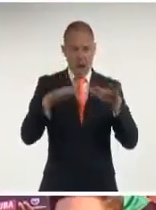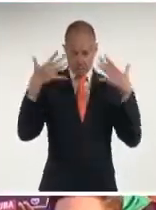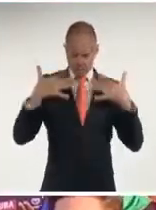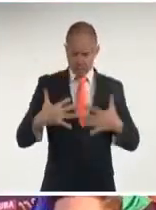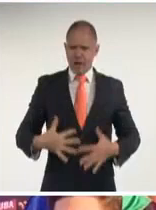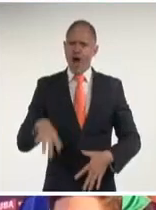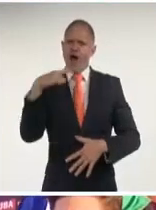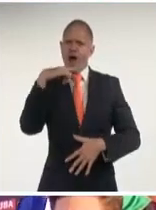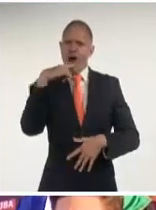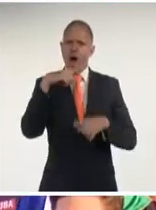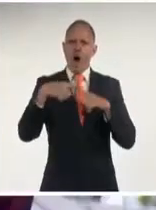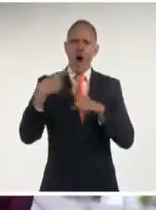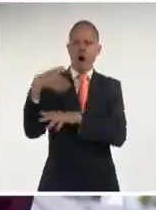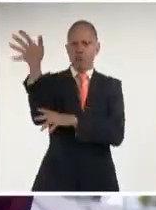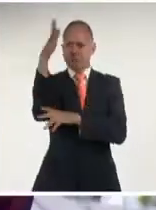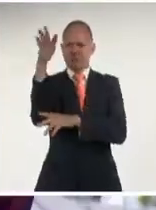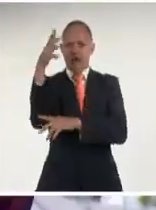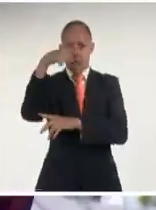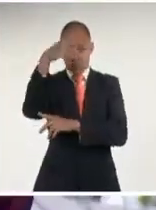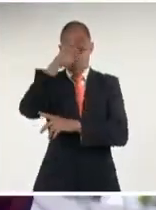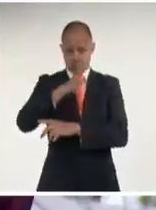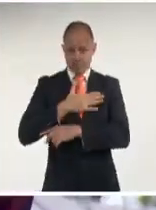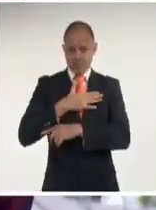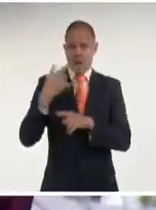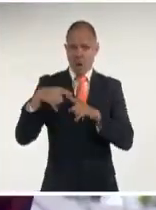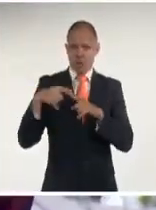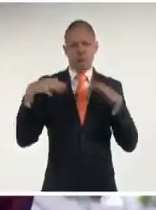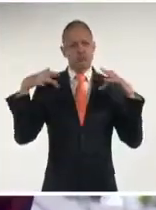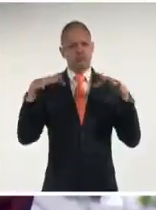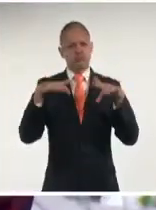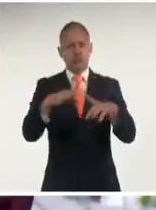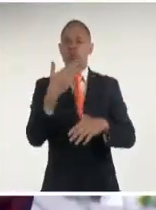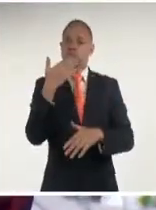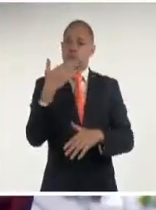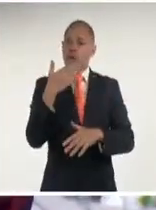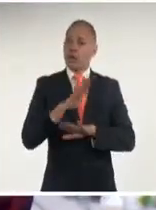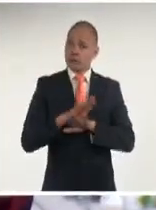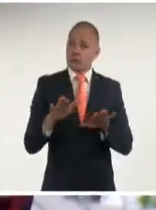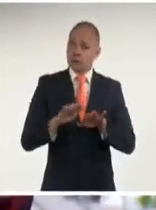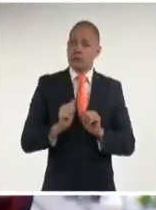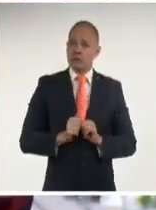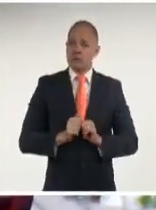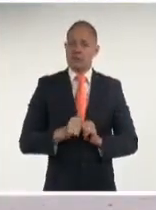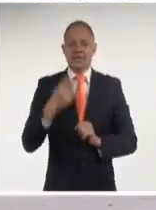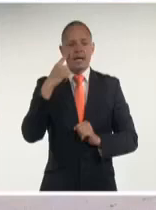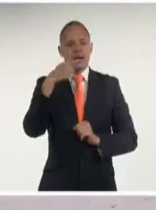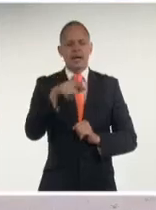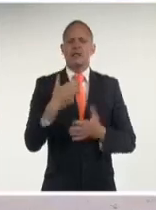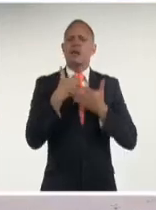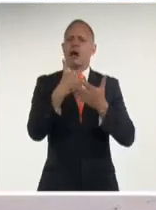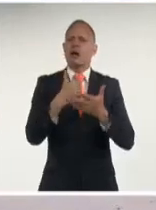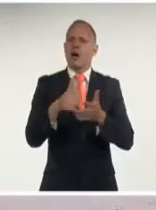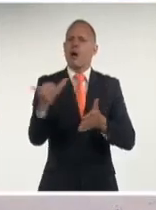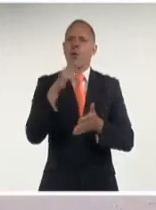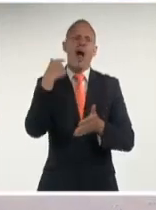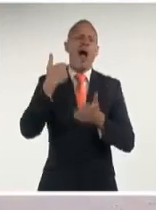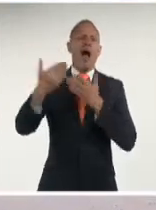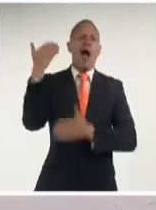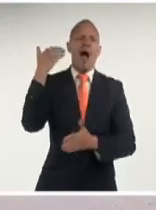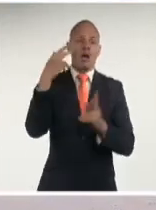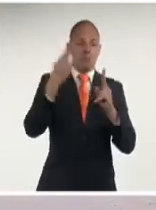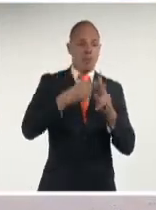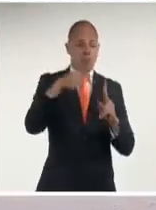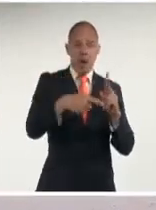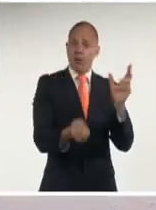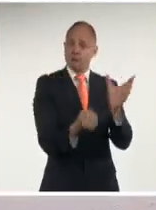y enarbolando banderas cubanas, el pueblo confirmó su apoyo a la continuidad de las raíces libertarias que surgieron aquí en esta